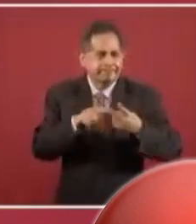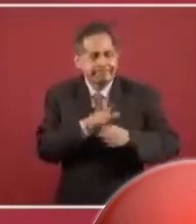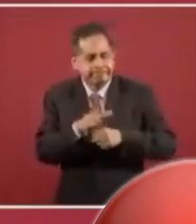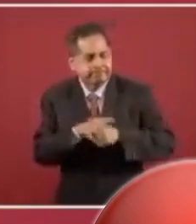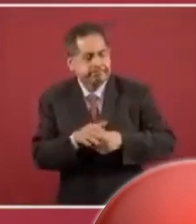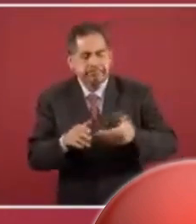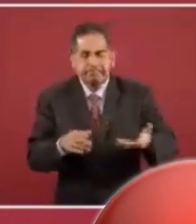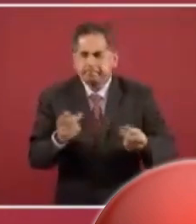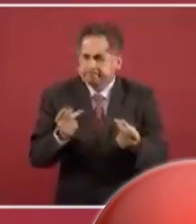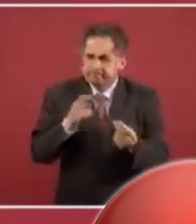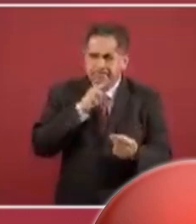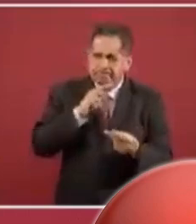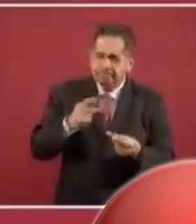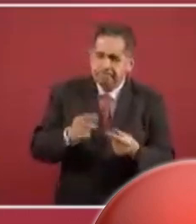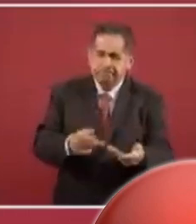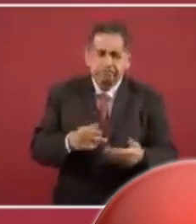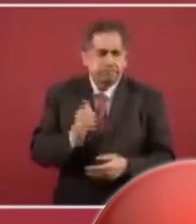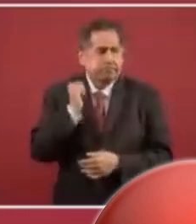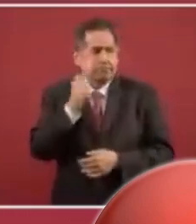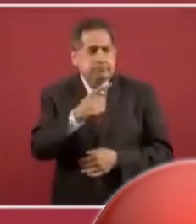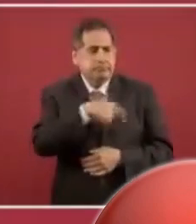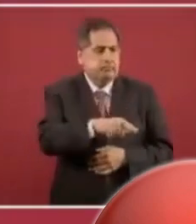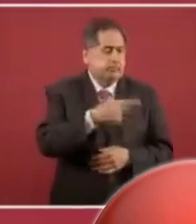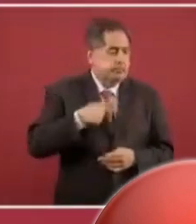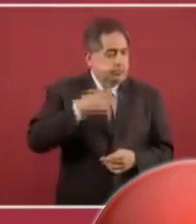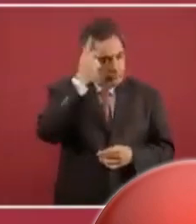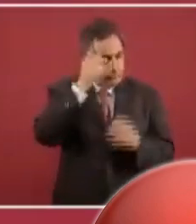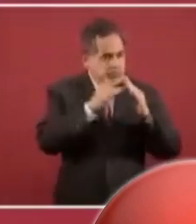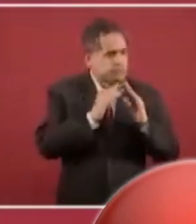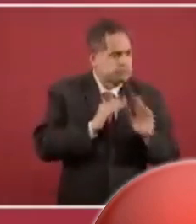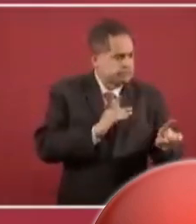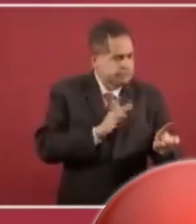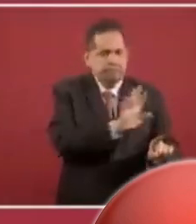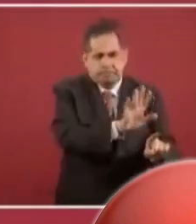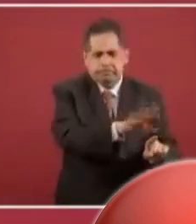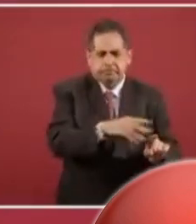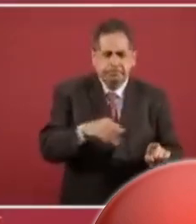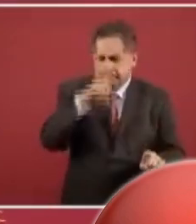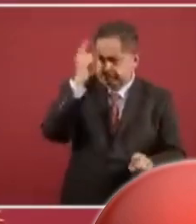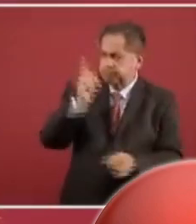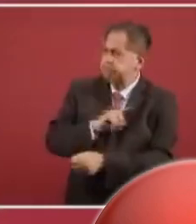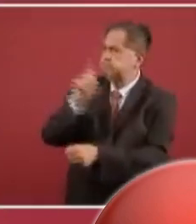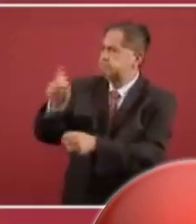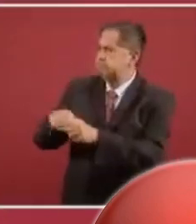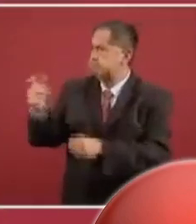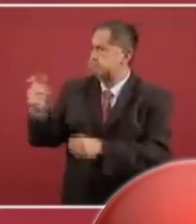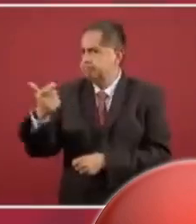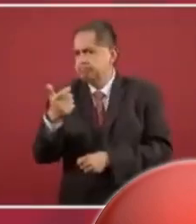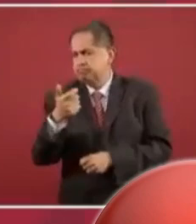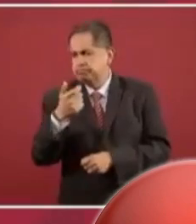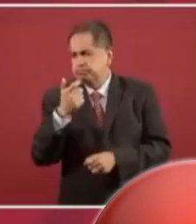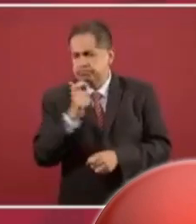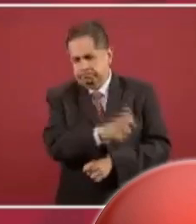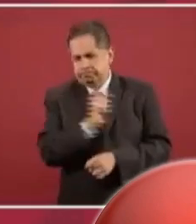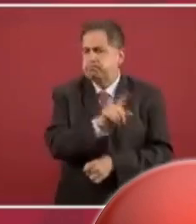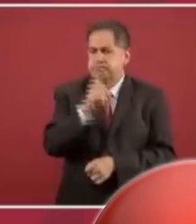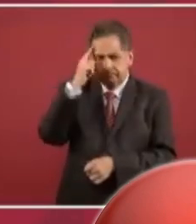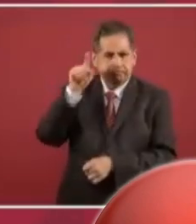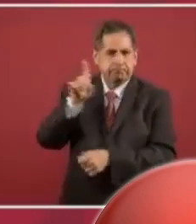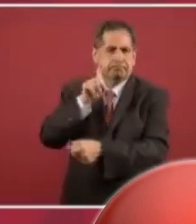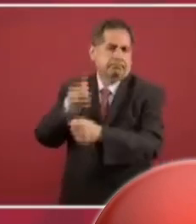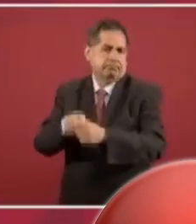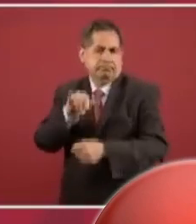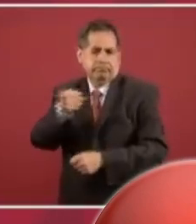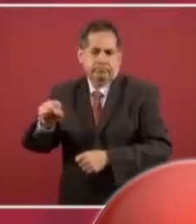que sea ágil, que cualquier empleador pueda, por ejemplo, hacerse cargo de su responsabilidad parcial. Si yo tengo